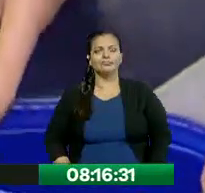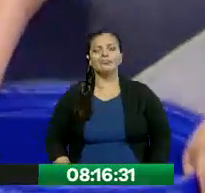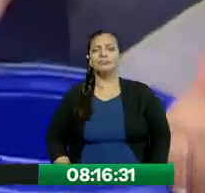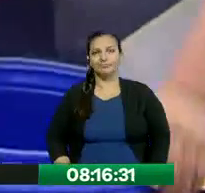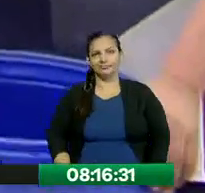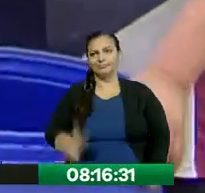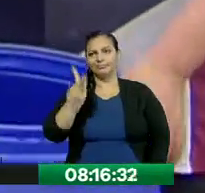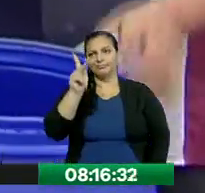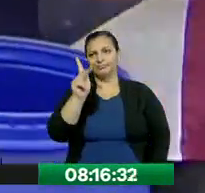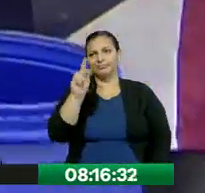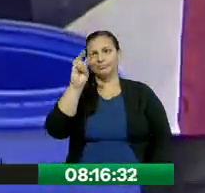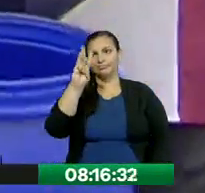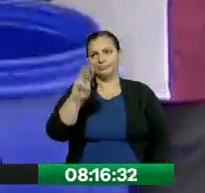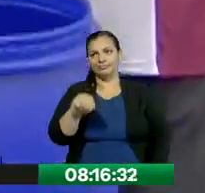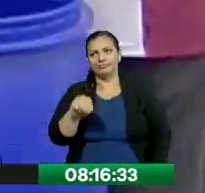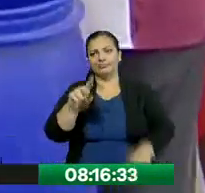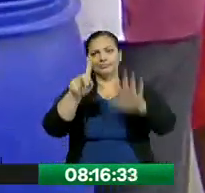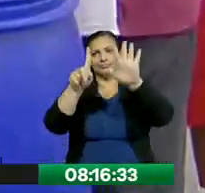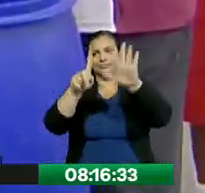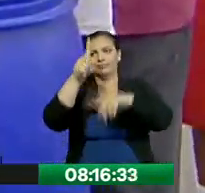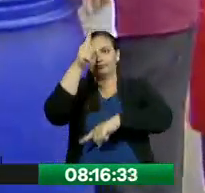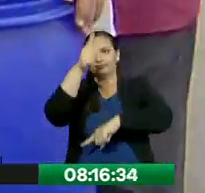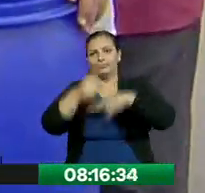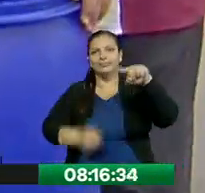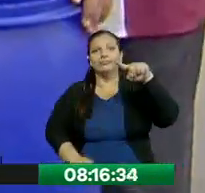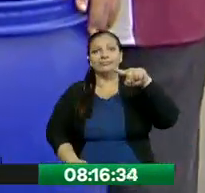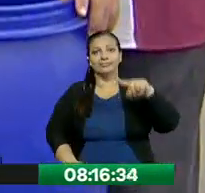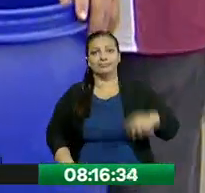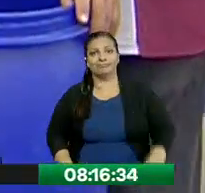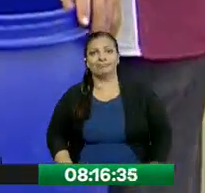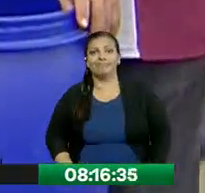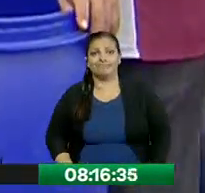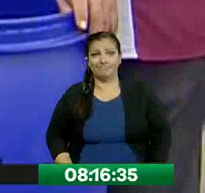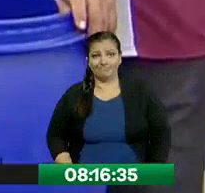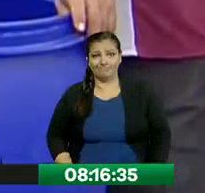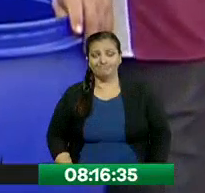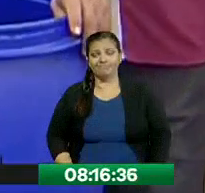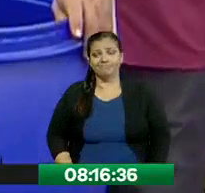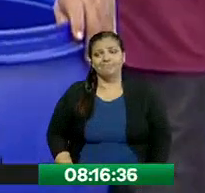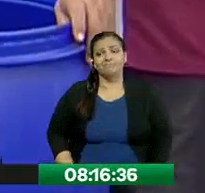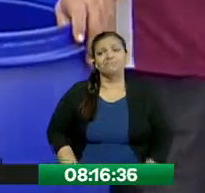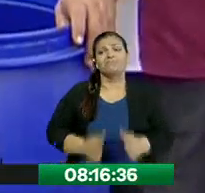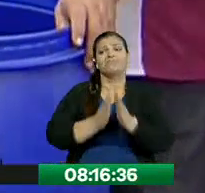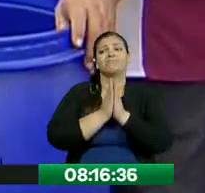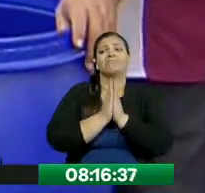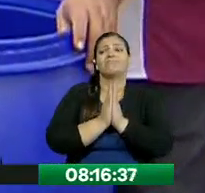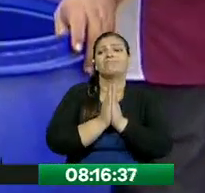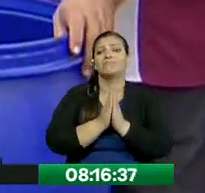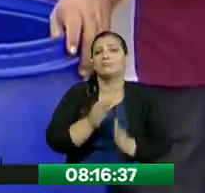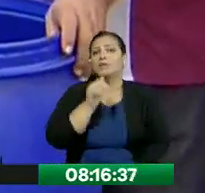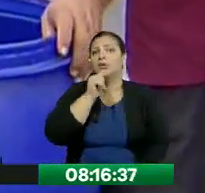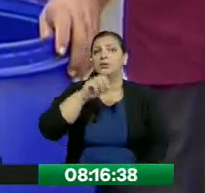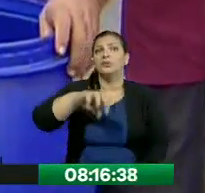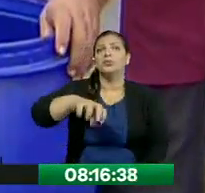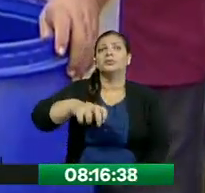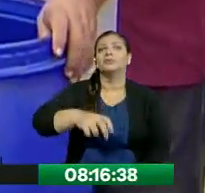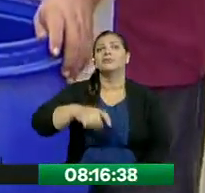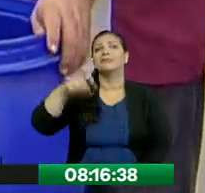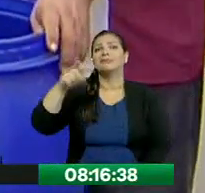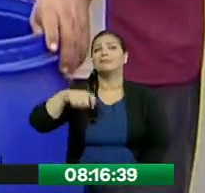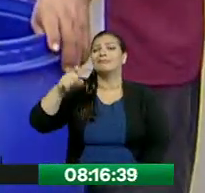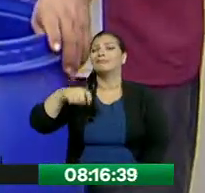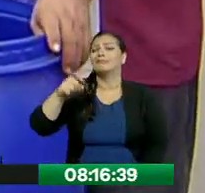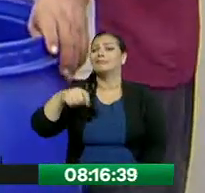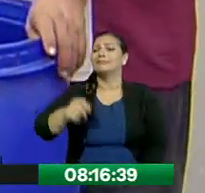6.5 de la vía Durán Boliche, donde sus habitantes están a la espera de que pueda llegar hasta ellos líquido vital